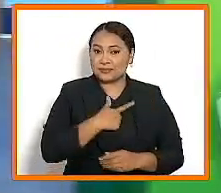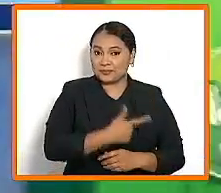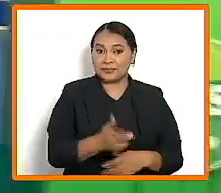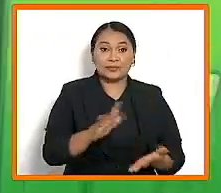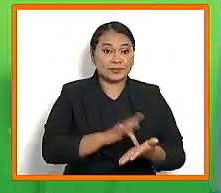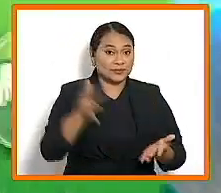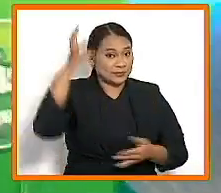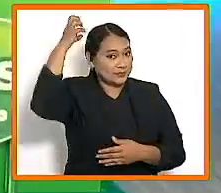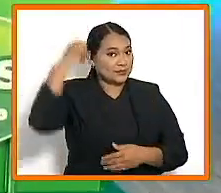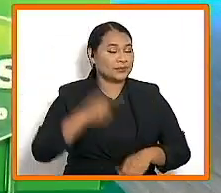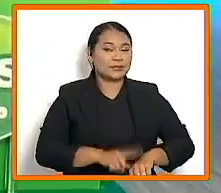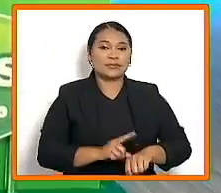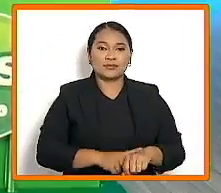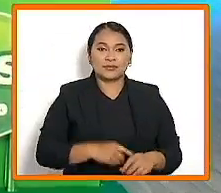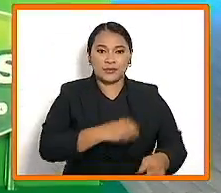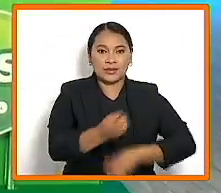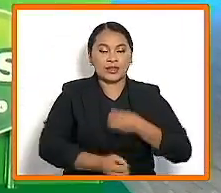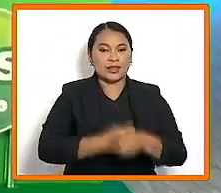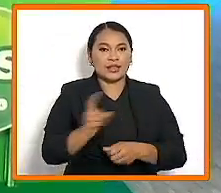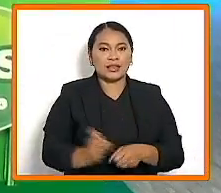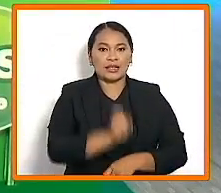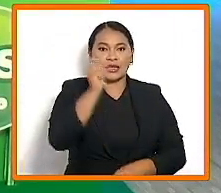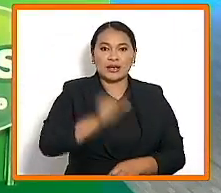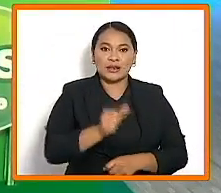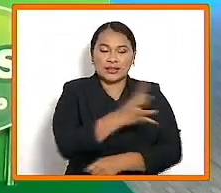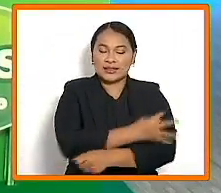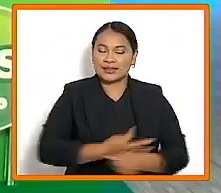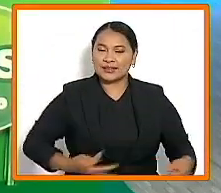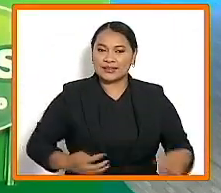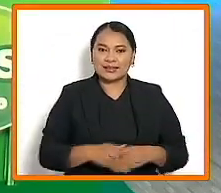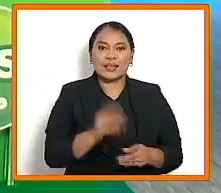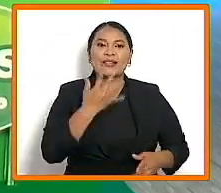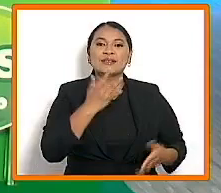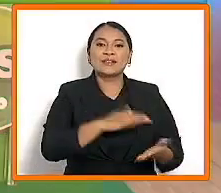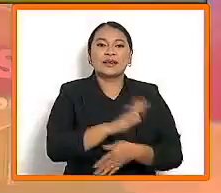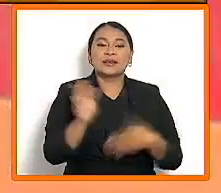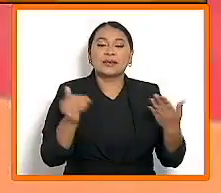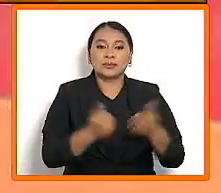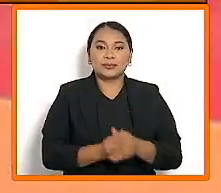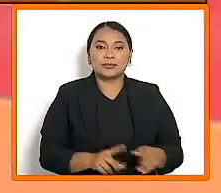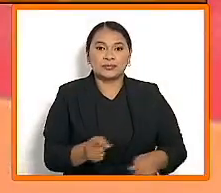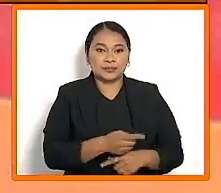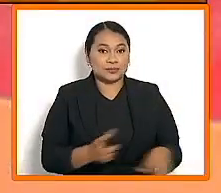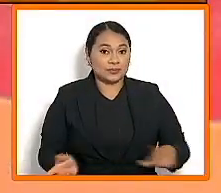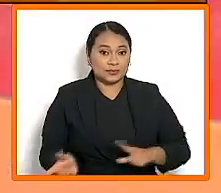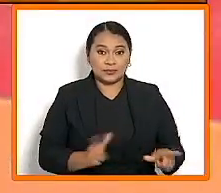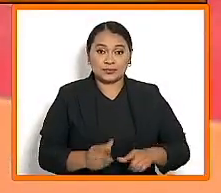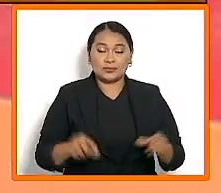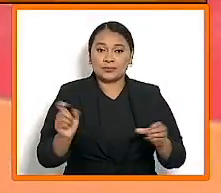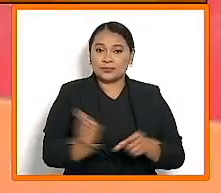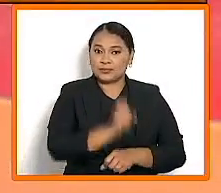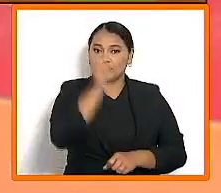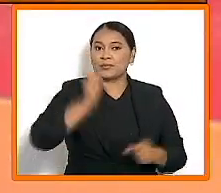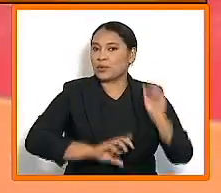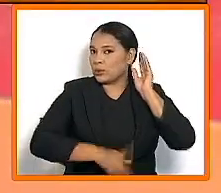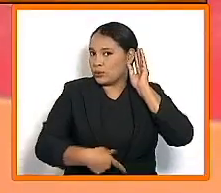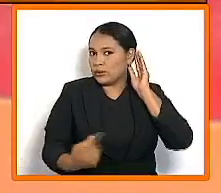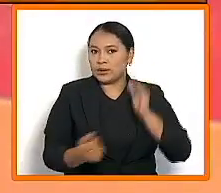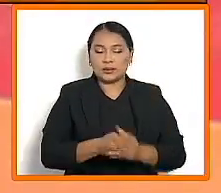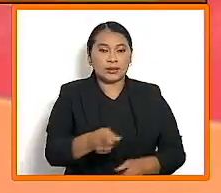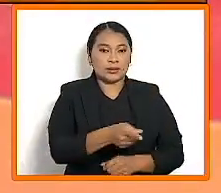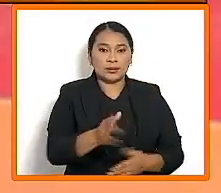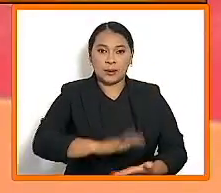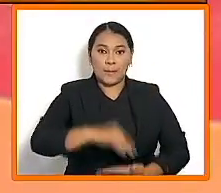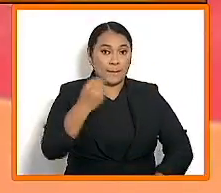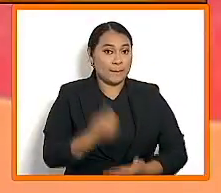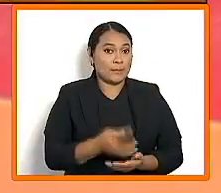conocer la esfera favorecida para MultiX en esta hermosa tarde de lunes. Te deseamos muchísima suerte y esperamos que seas parte de nuestros ganadores en diaria. Porque tu premio en esta tarde